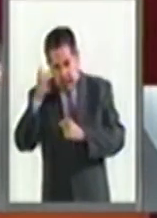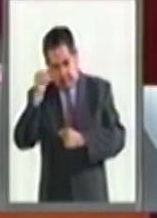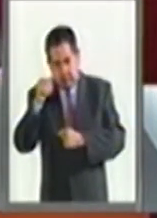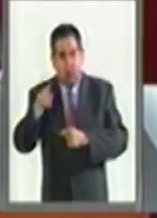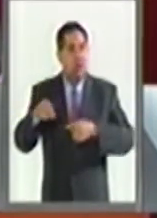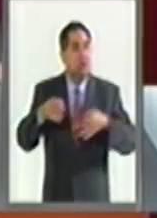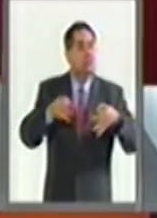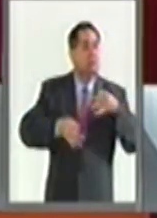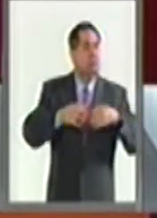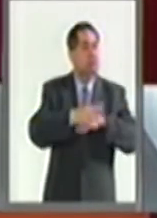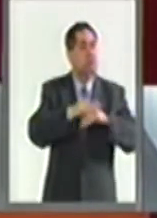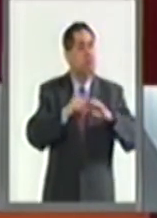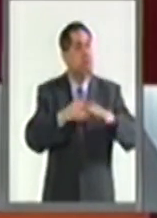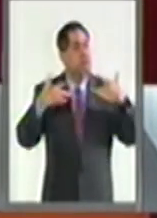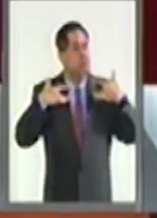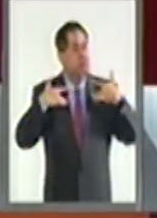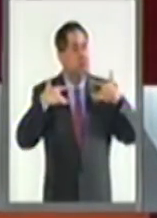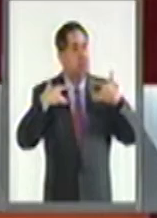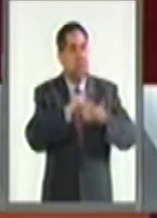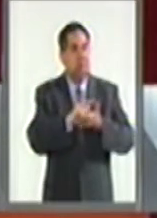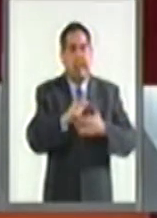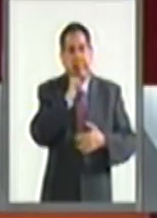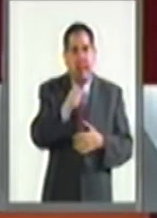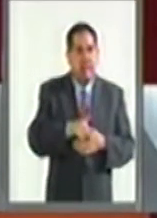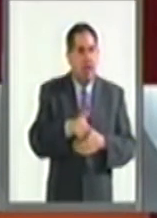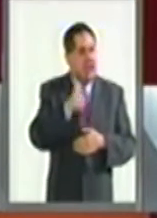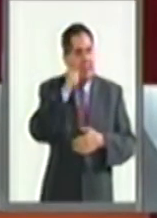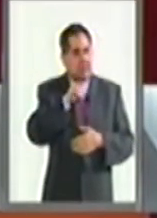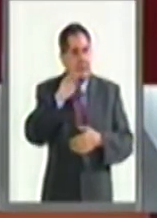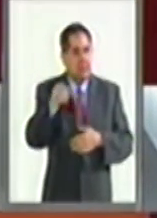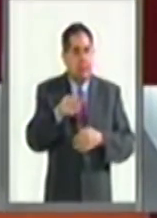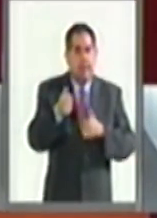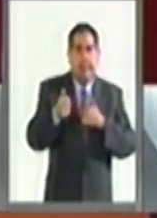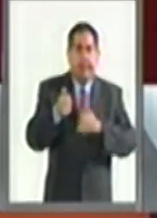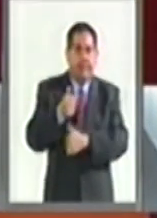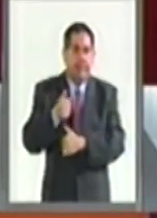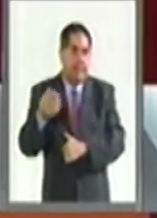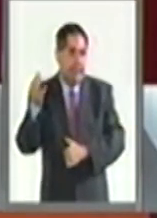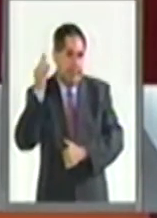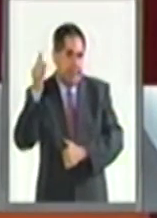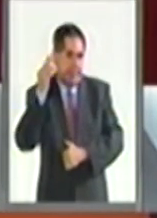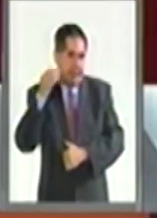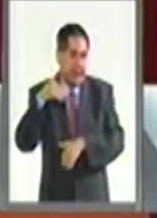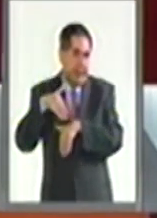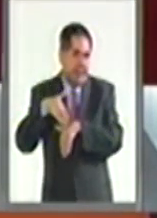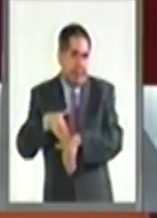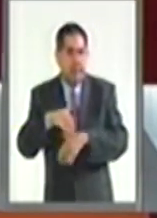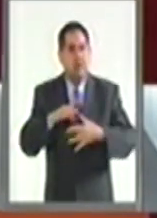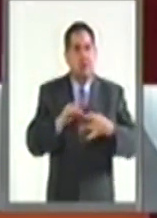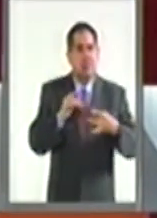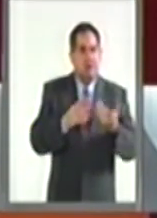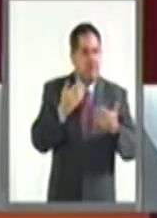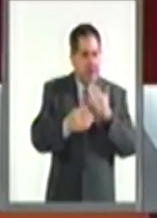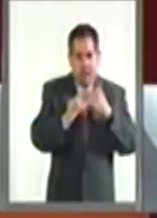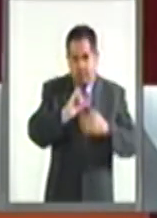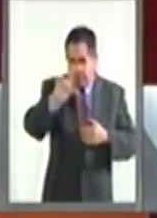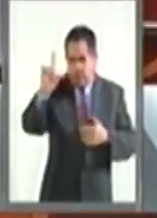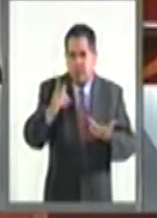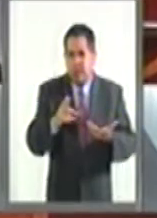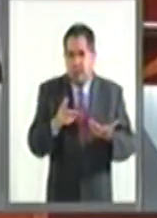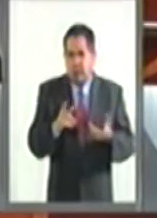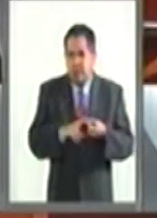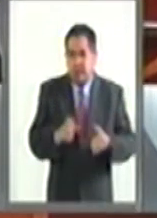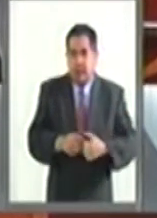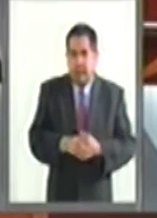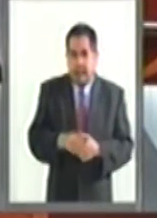magistrados no actúen bajo los principios de independencia, imparcialidad, objetividad y profesionalismo, con